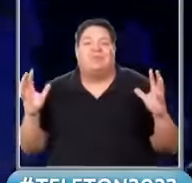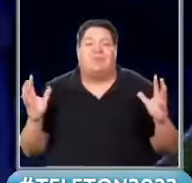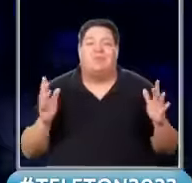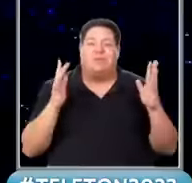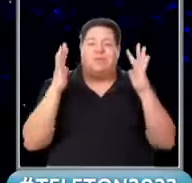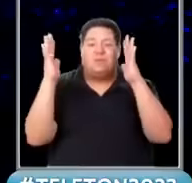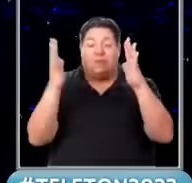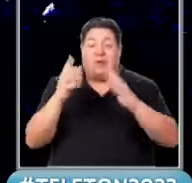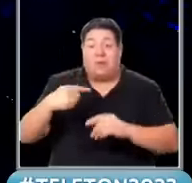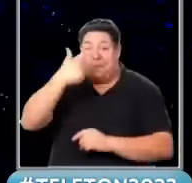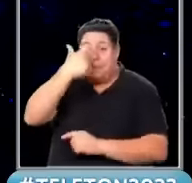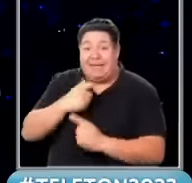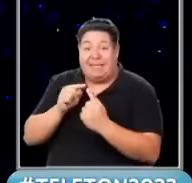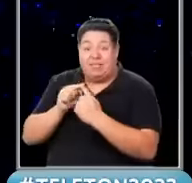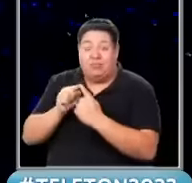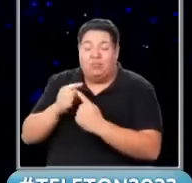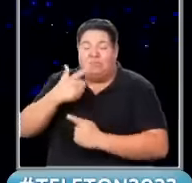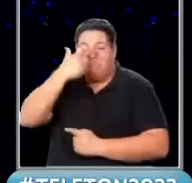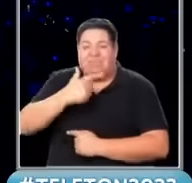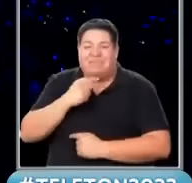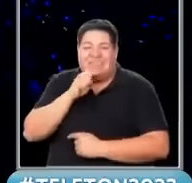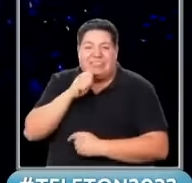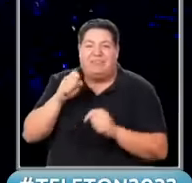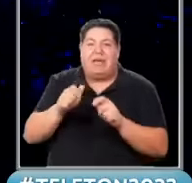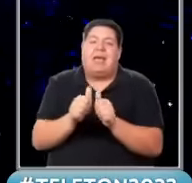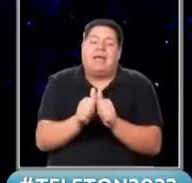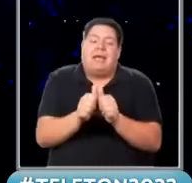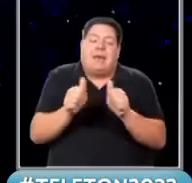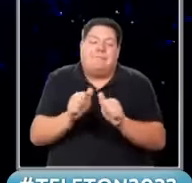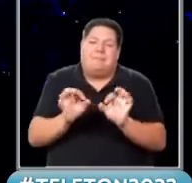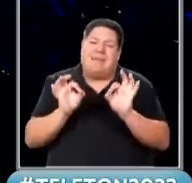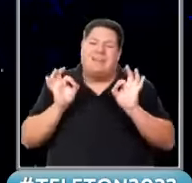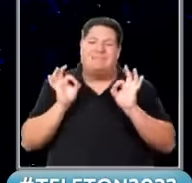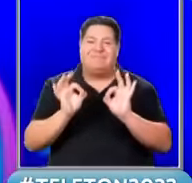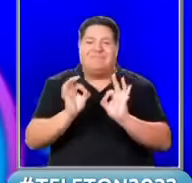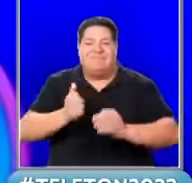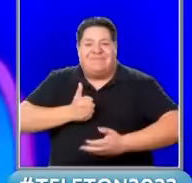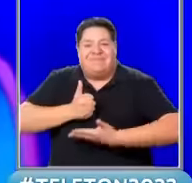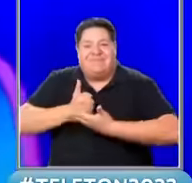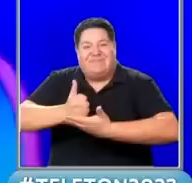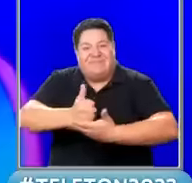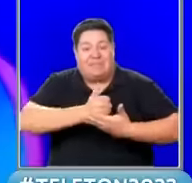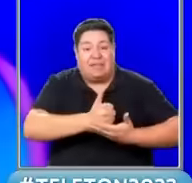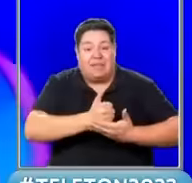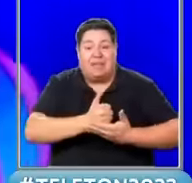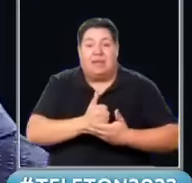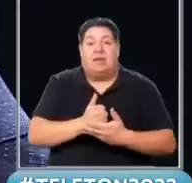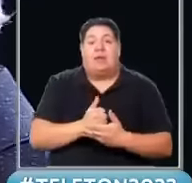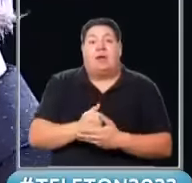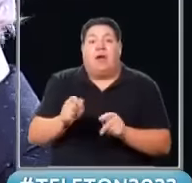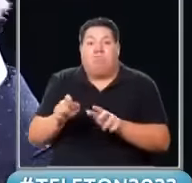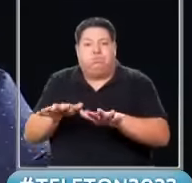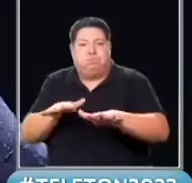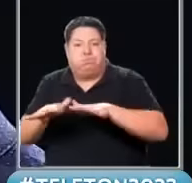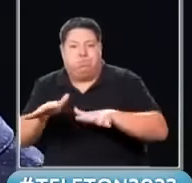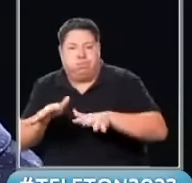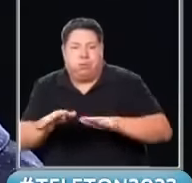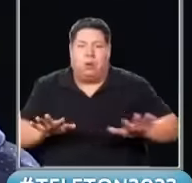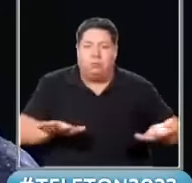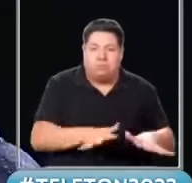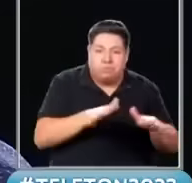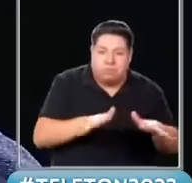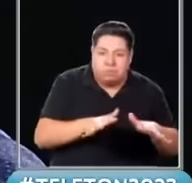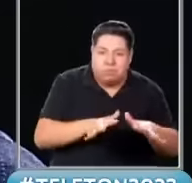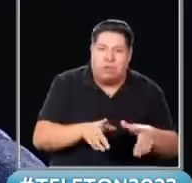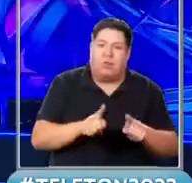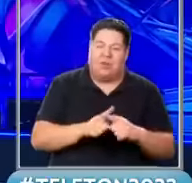Y en lo emocional, porque esta es la campaña más solidaria que yo he conocido y que por activo o por pasivo siempre he